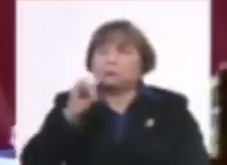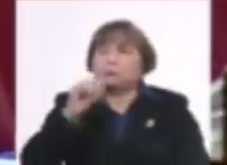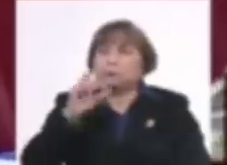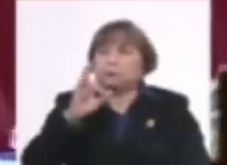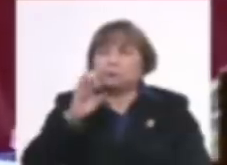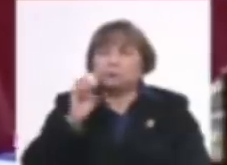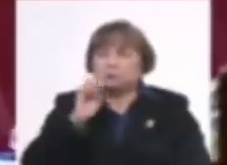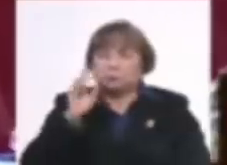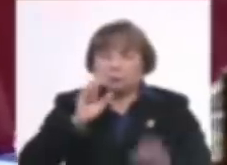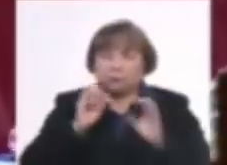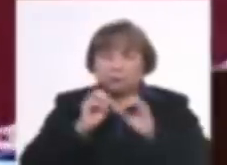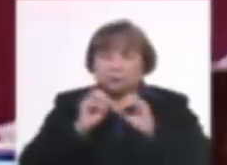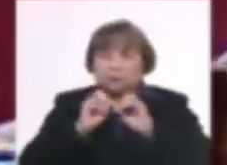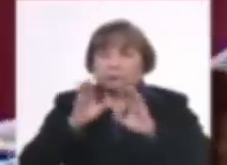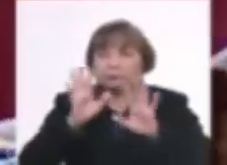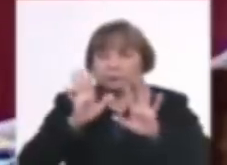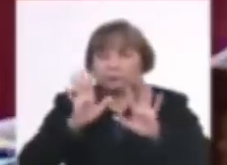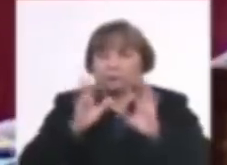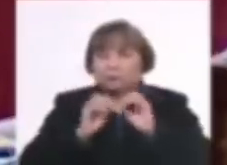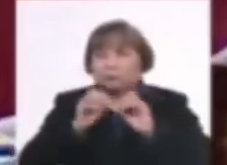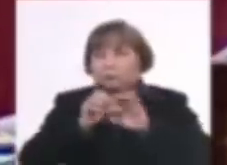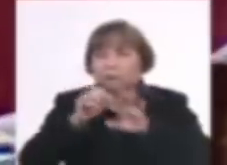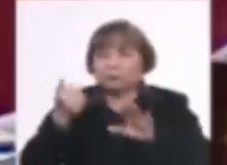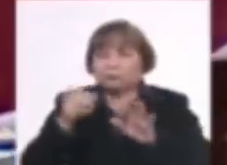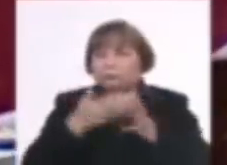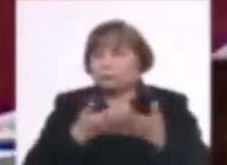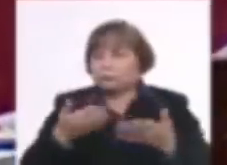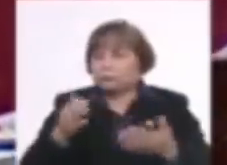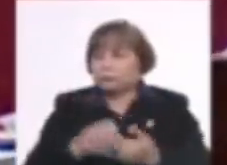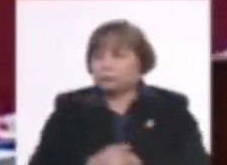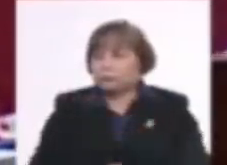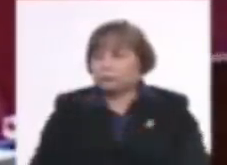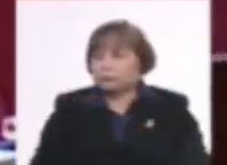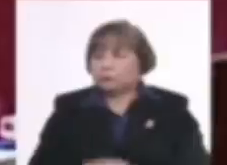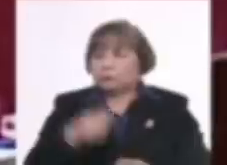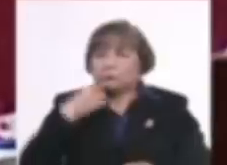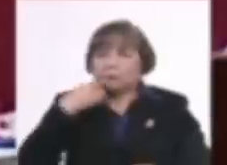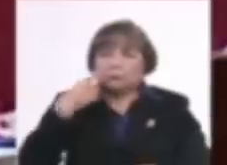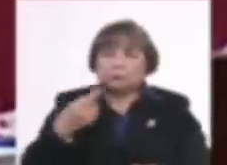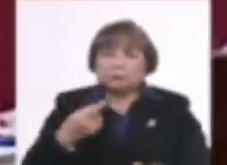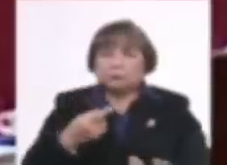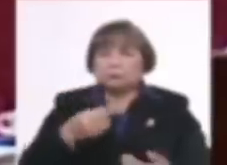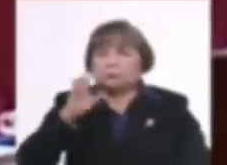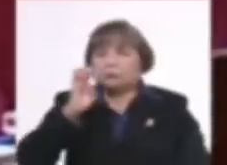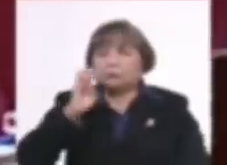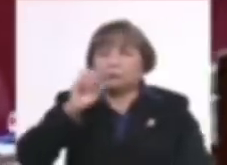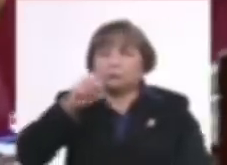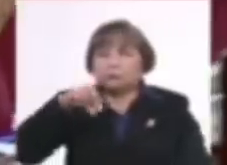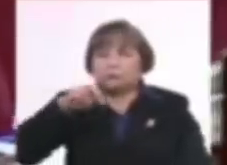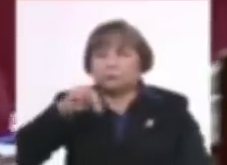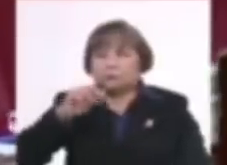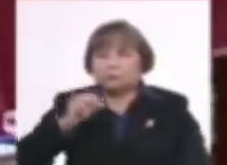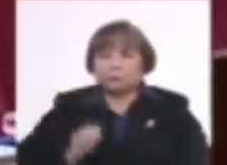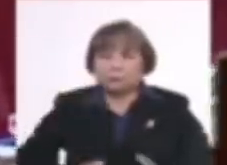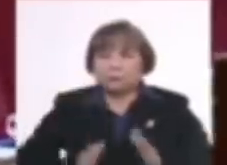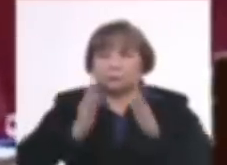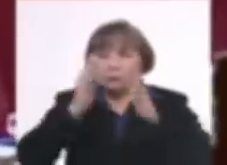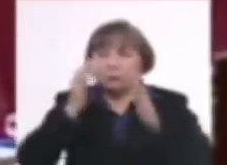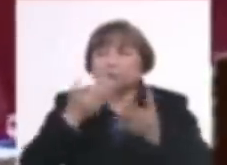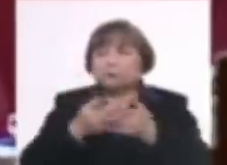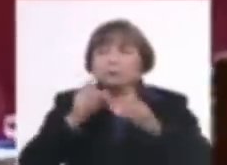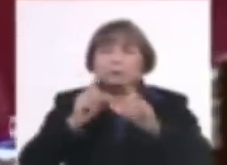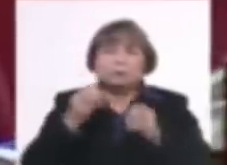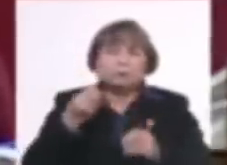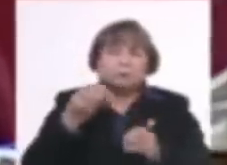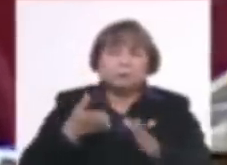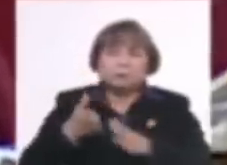Jennifer, porque no me quedó claro. Ella terminó aclarando otra cosa más, ¿no? Dijo que el señor Espino había ido a Palacio y cuando le